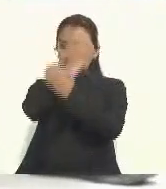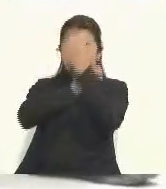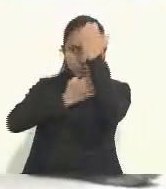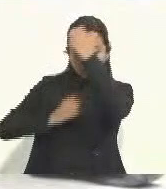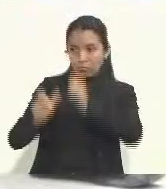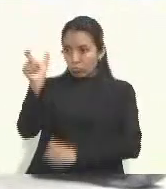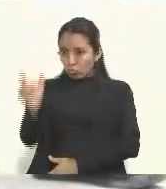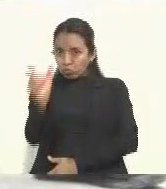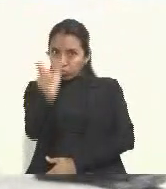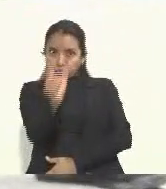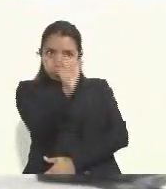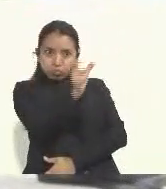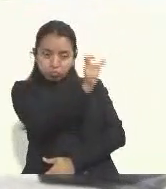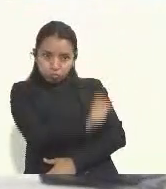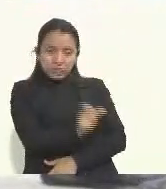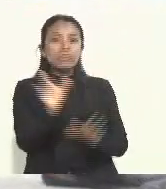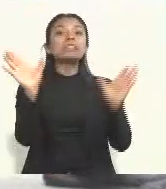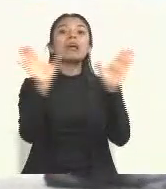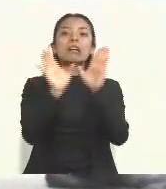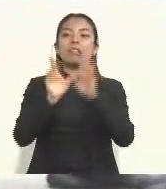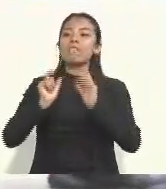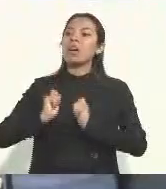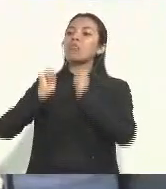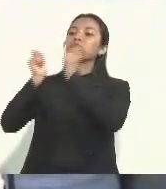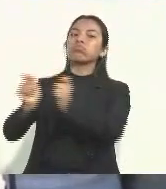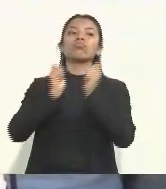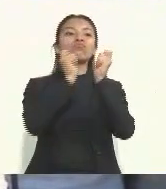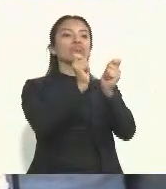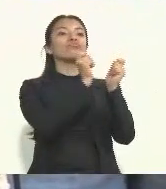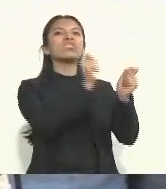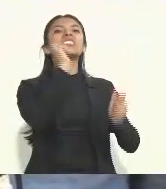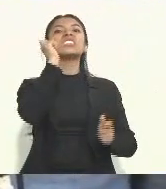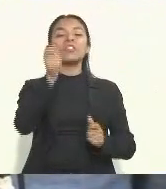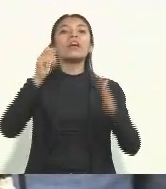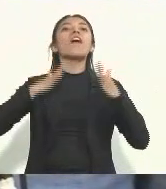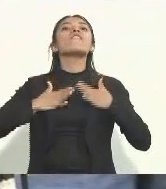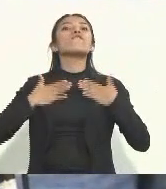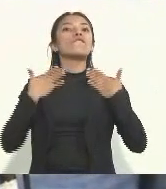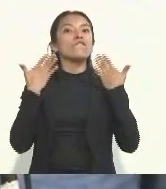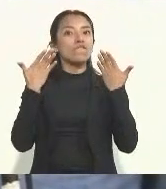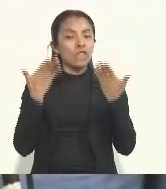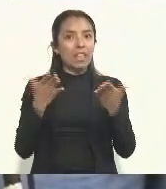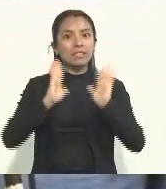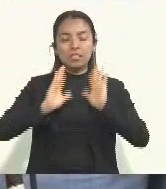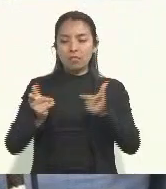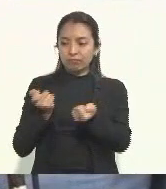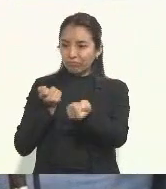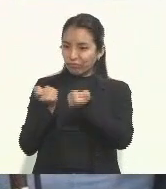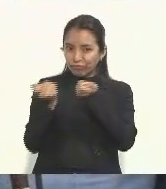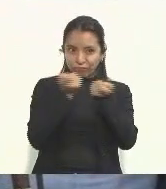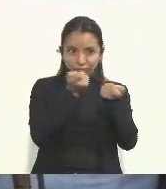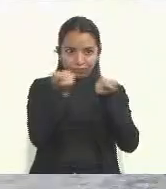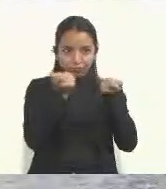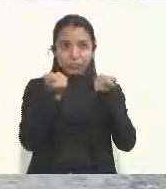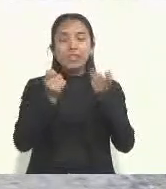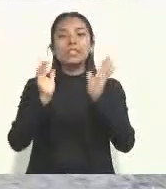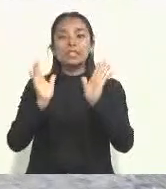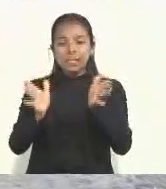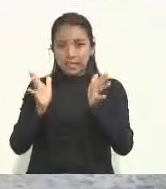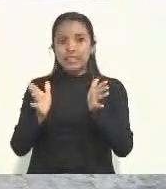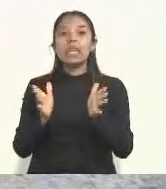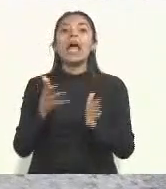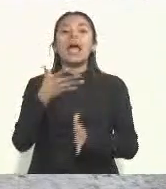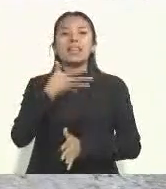de confianza. Han realizado el registro y obtención de su clave única de identificación